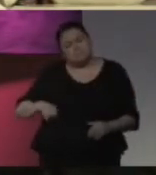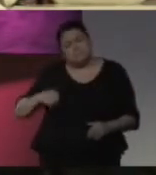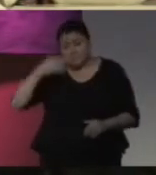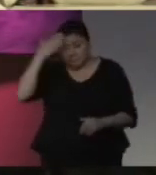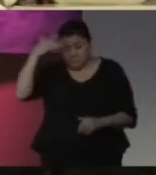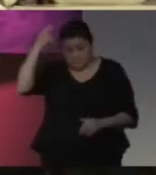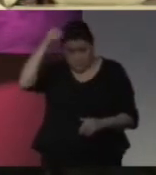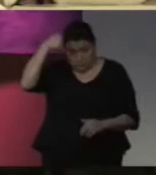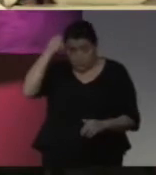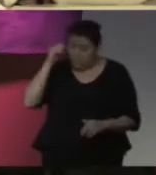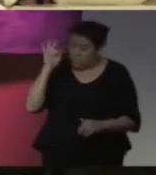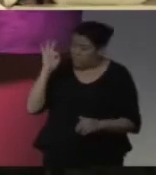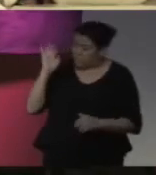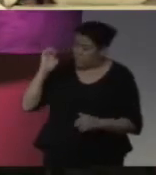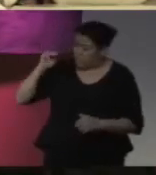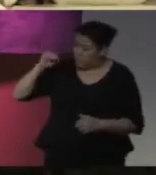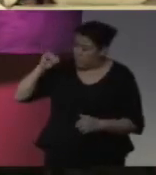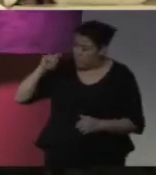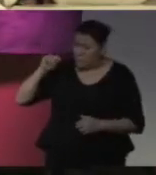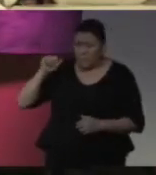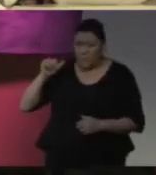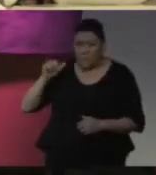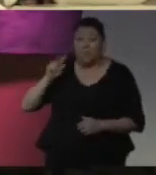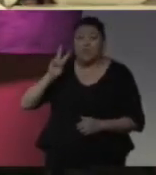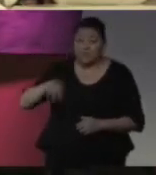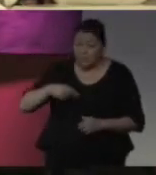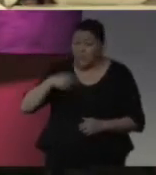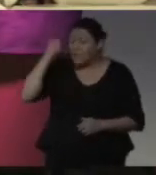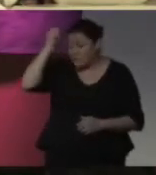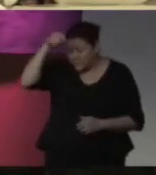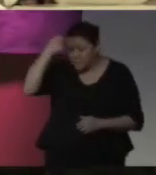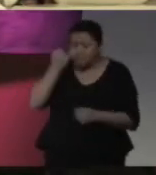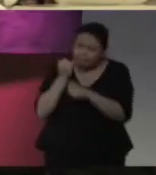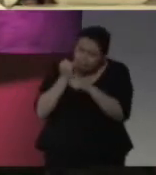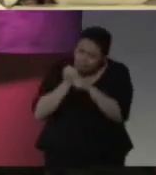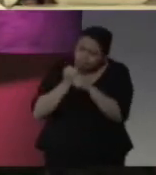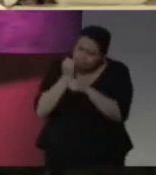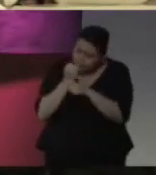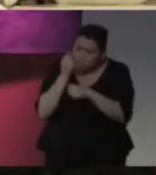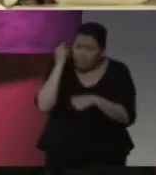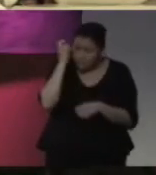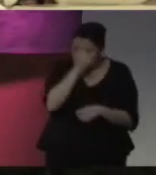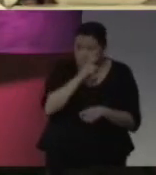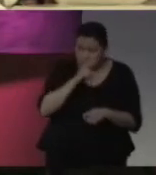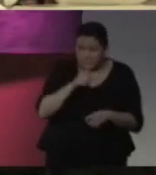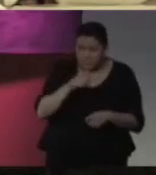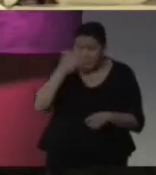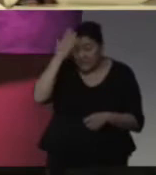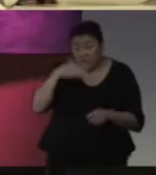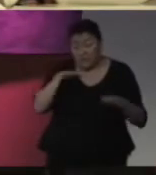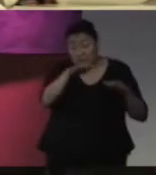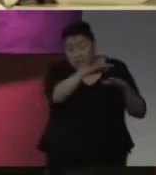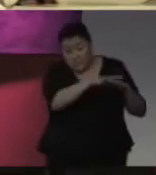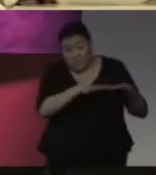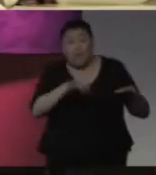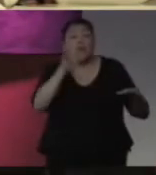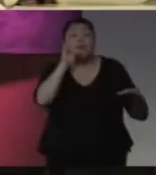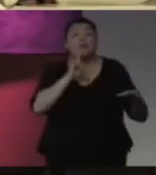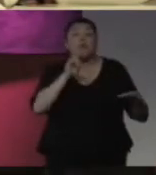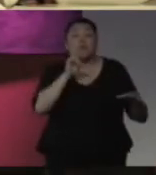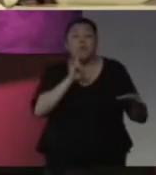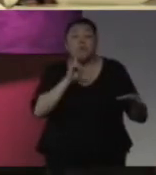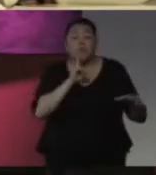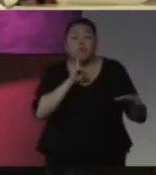feminista hemos estado batallando y seguimos batallando. Entonces yo creo que estas mujeres nos